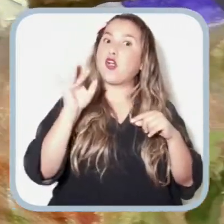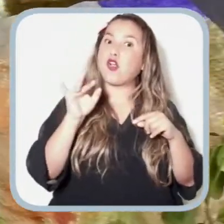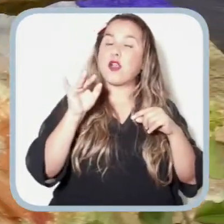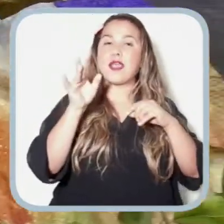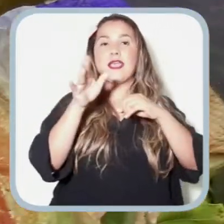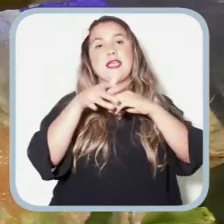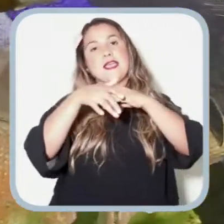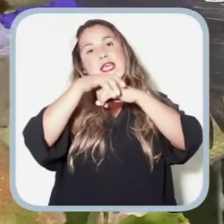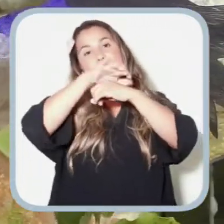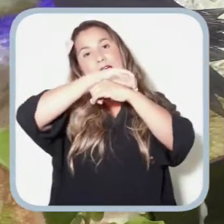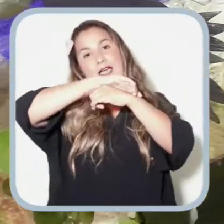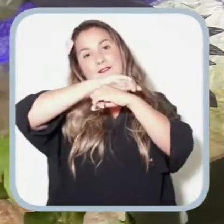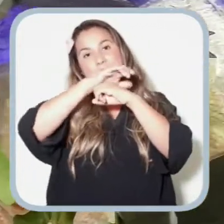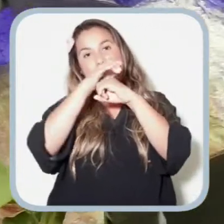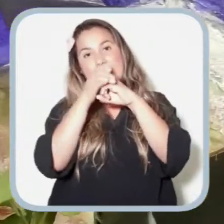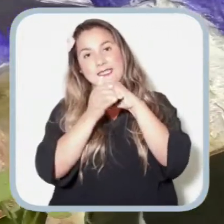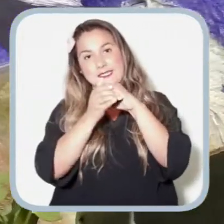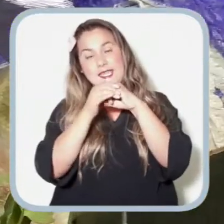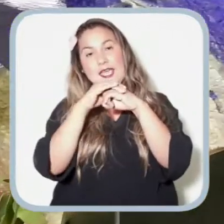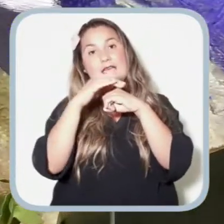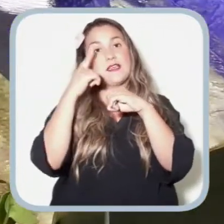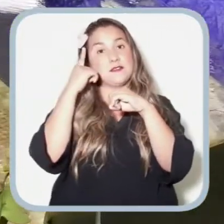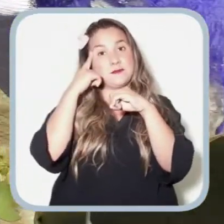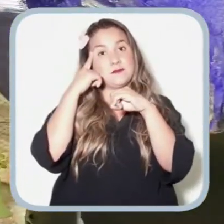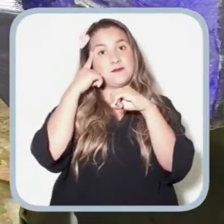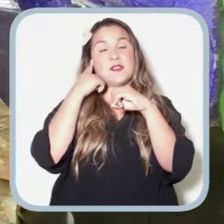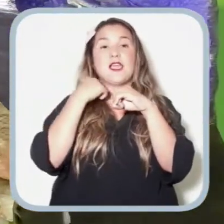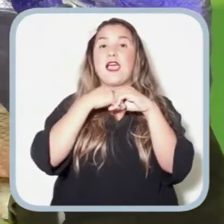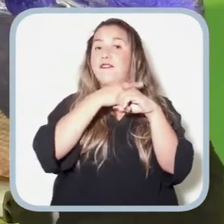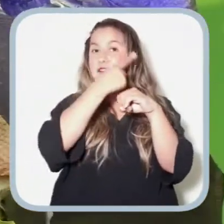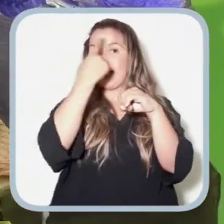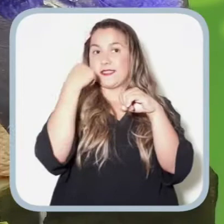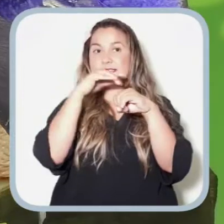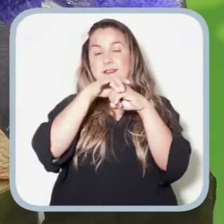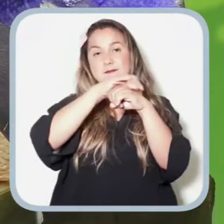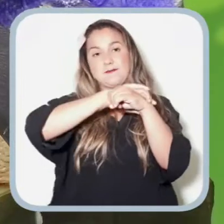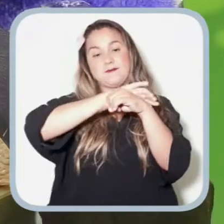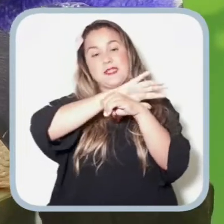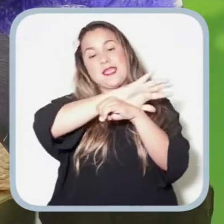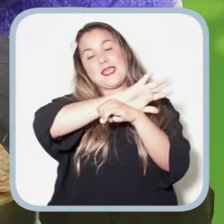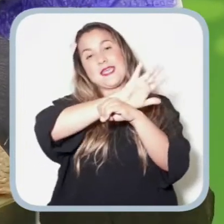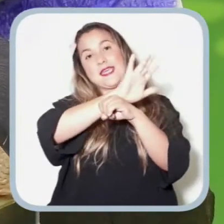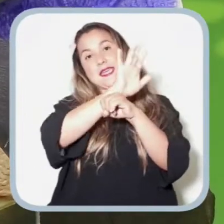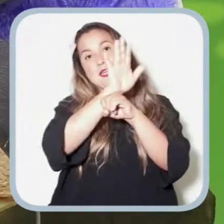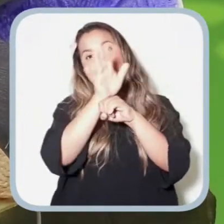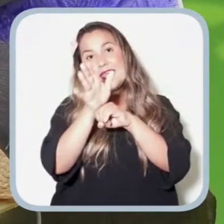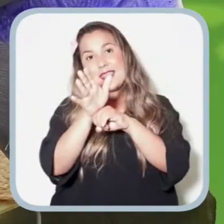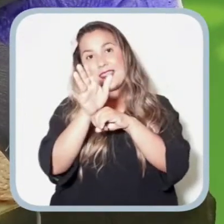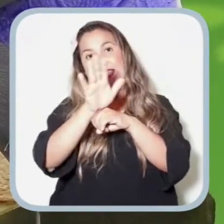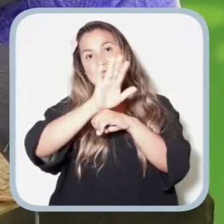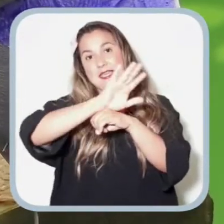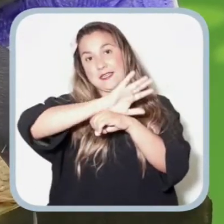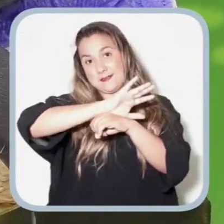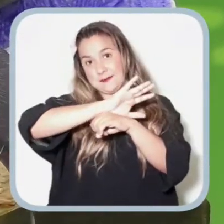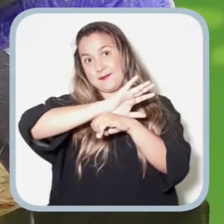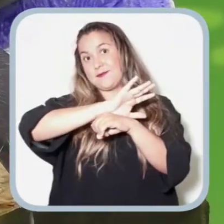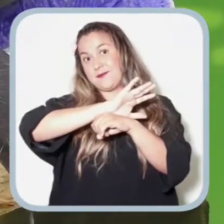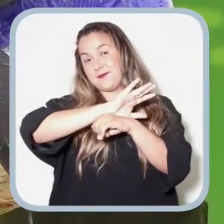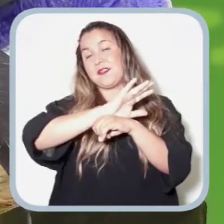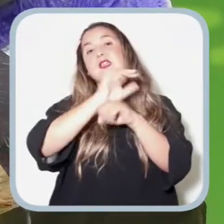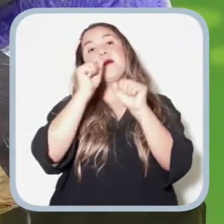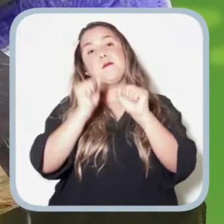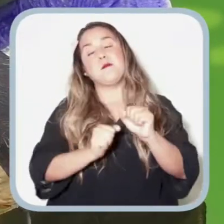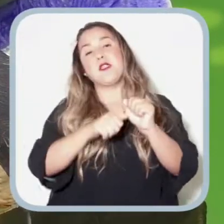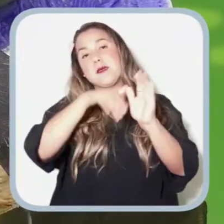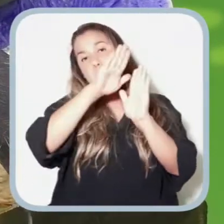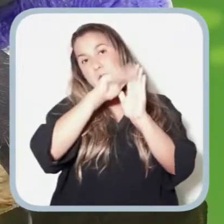cabeza está en esta cresta cierto y podemos